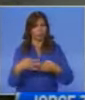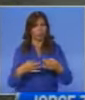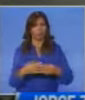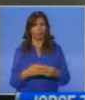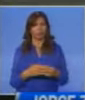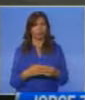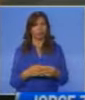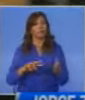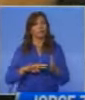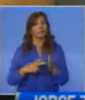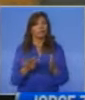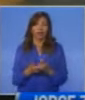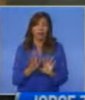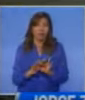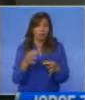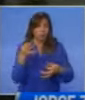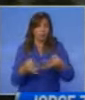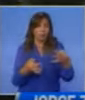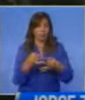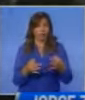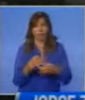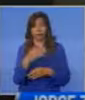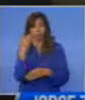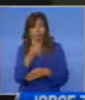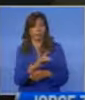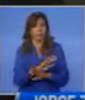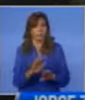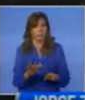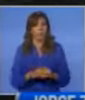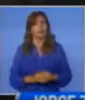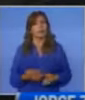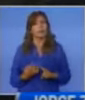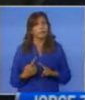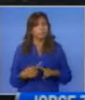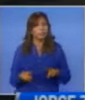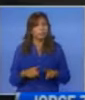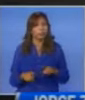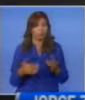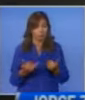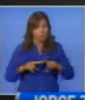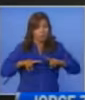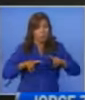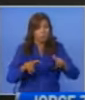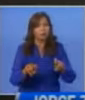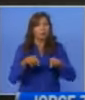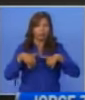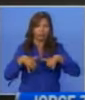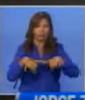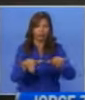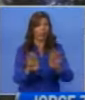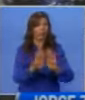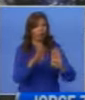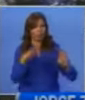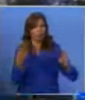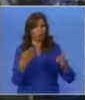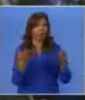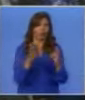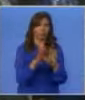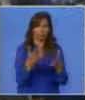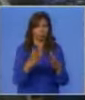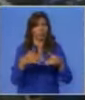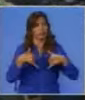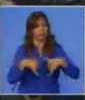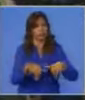sé cuál caso queda en impunidad, pero... Por lo pronto, porque eso debe ser, la investigación sigue abierta como lo ha declarado la propia policía. Al otro